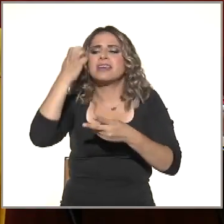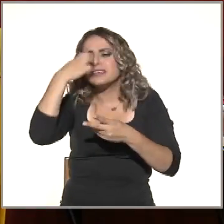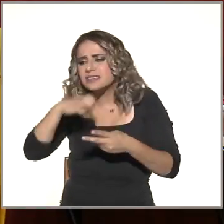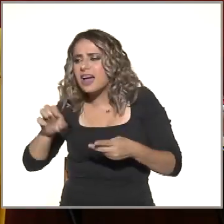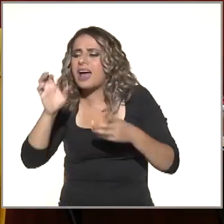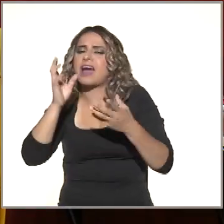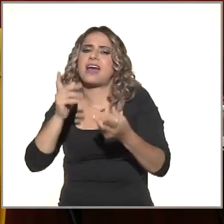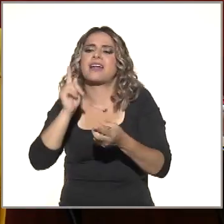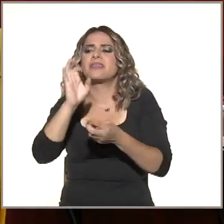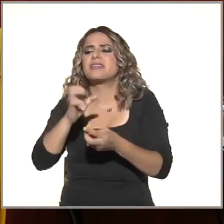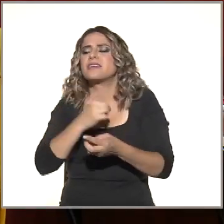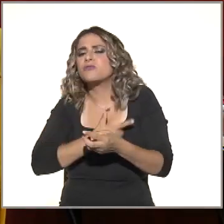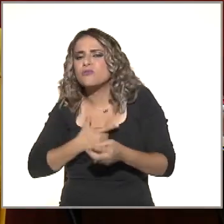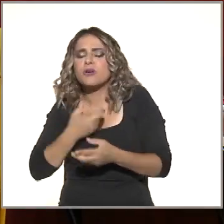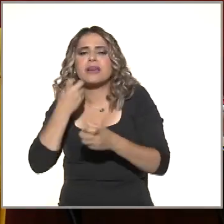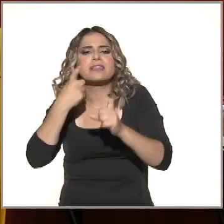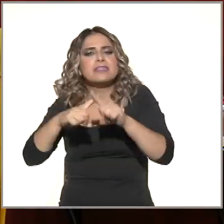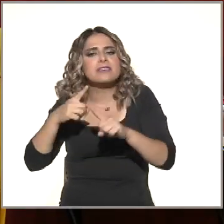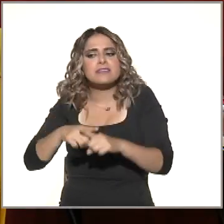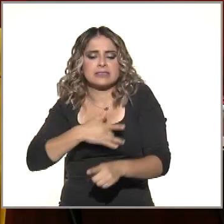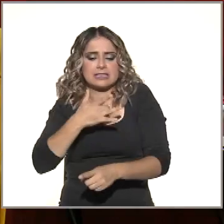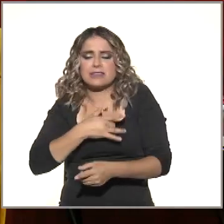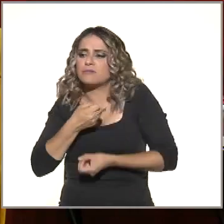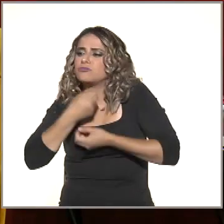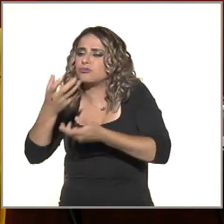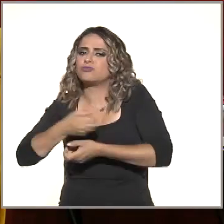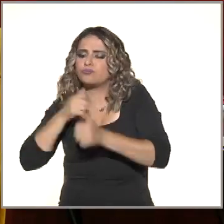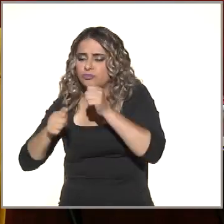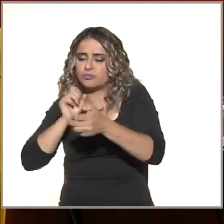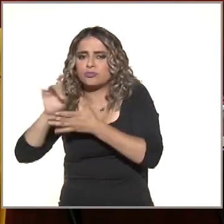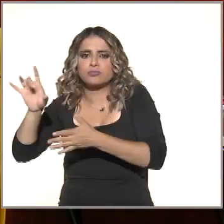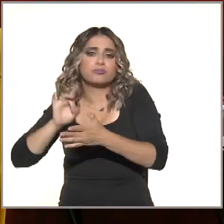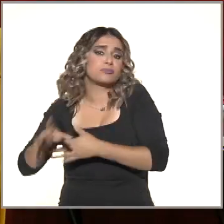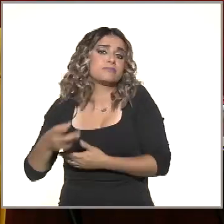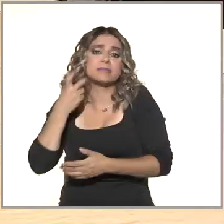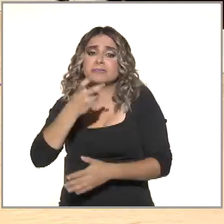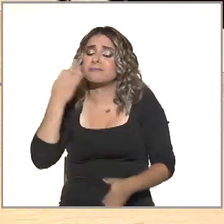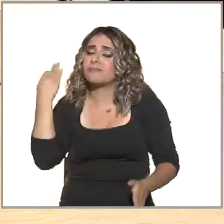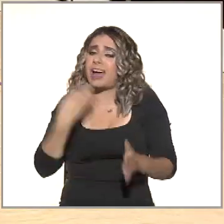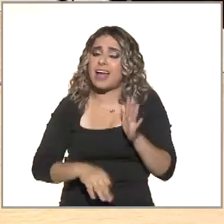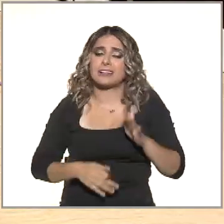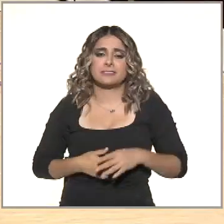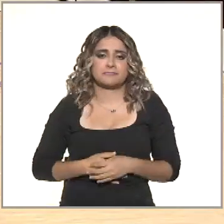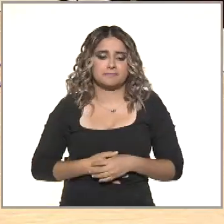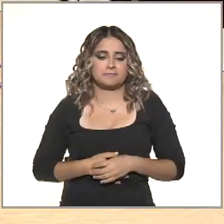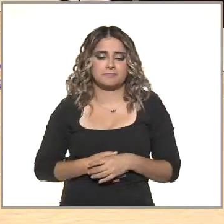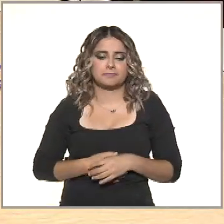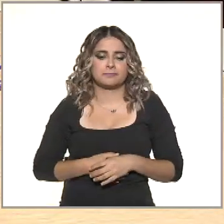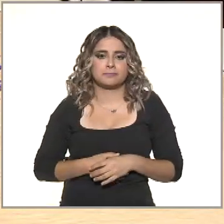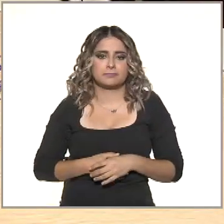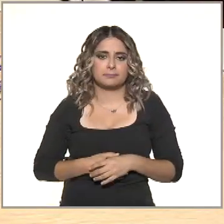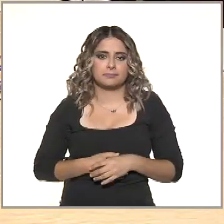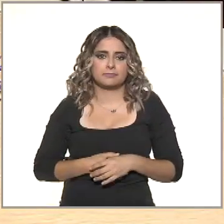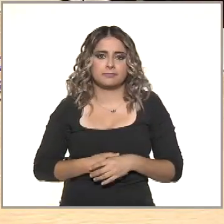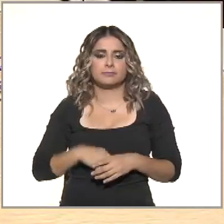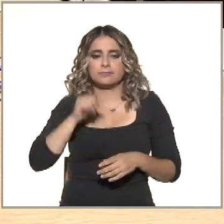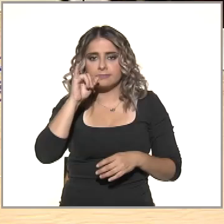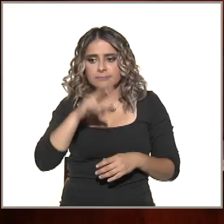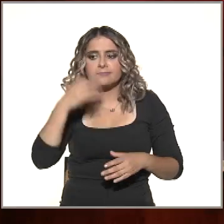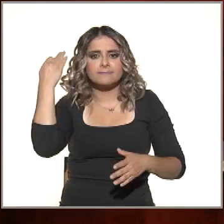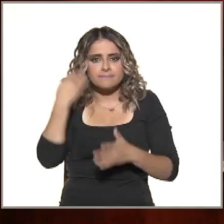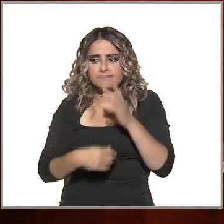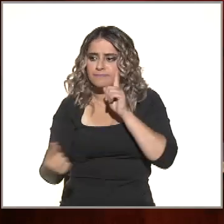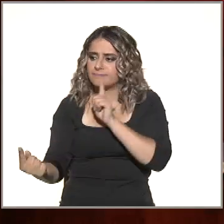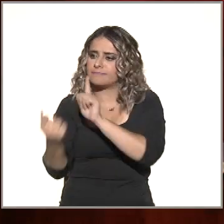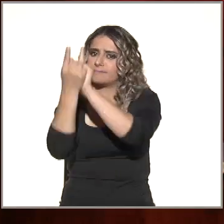para decir lo que uno realmente siente. Y es esta falta de educación sentimental. Y un encuentro cara a cara, ¿no? Un encuentro